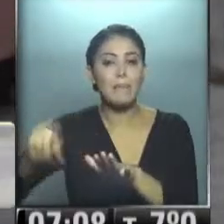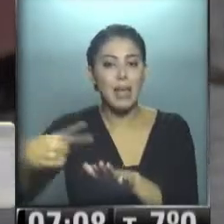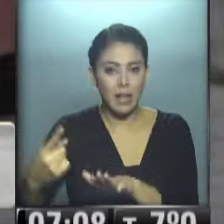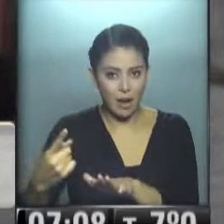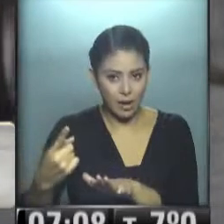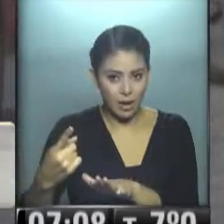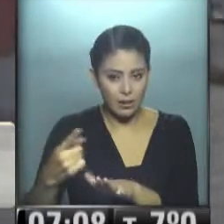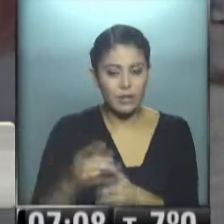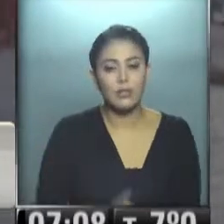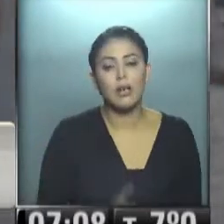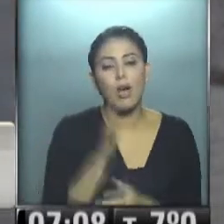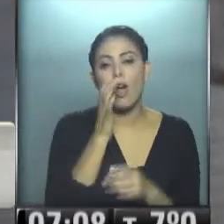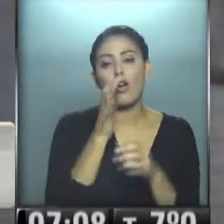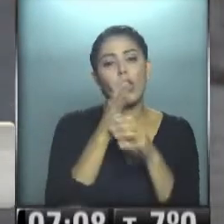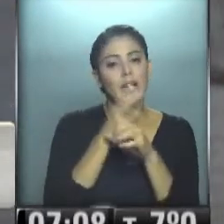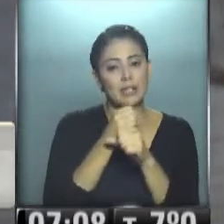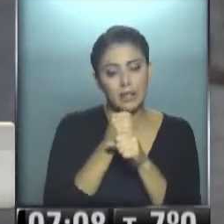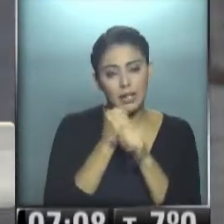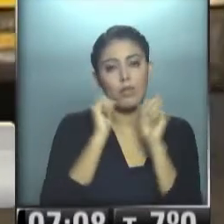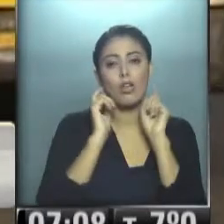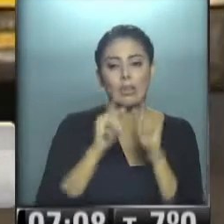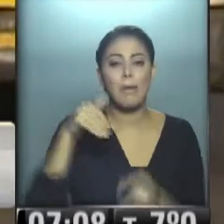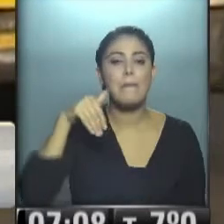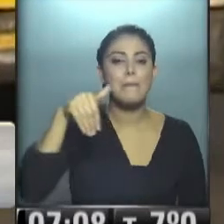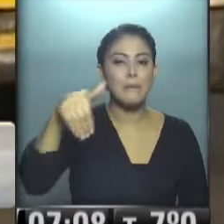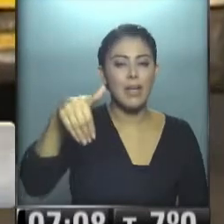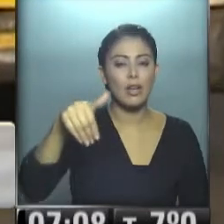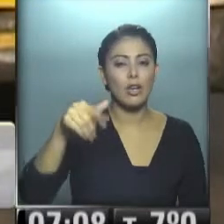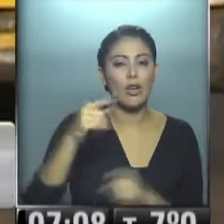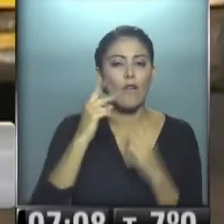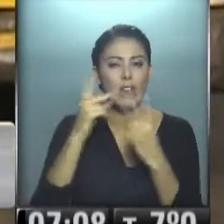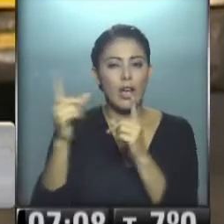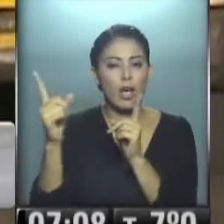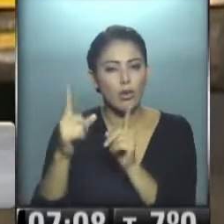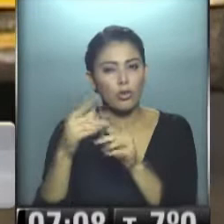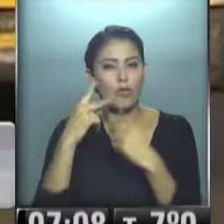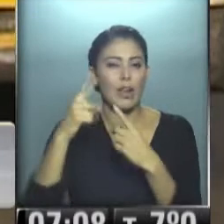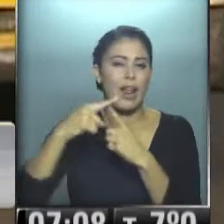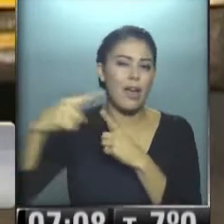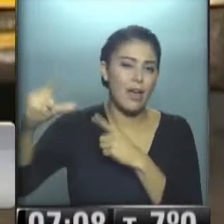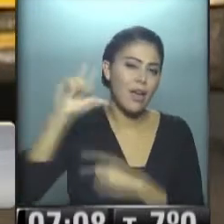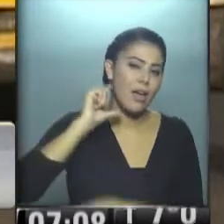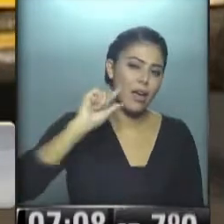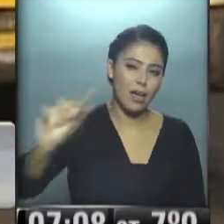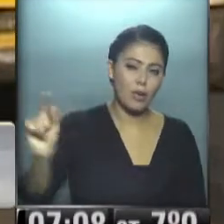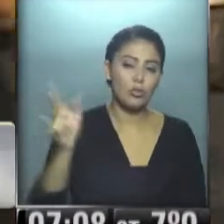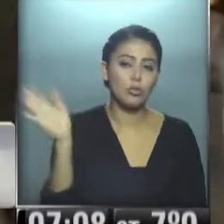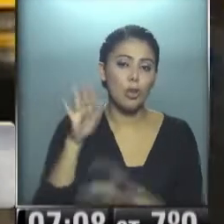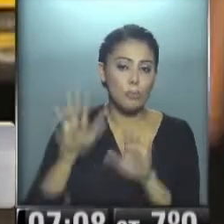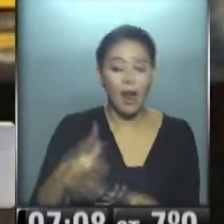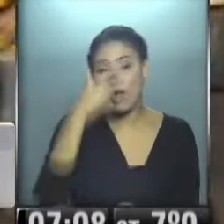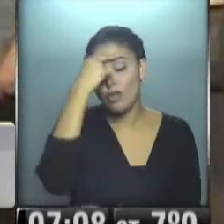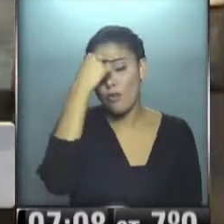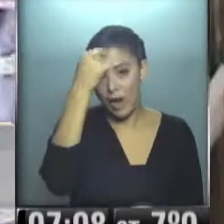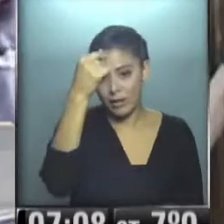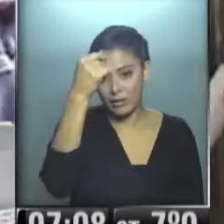mañana en los colectivos y también micros de media y larga distancia. Los choferes de